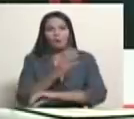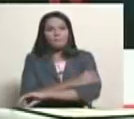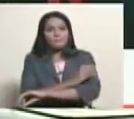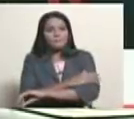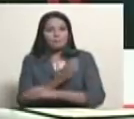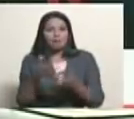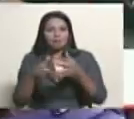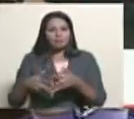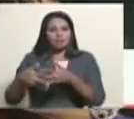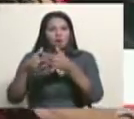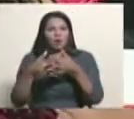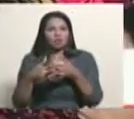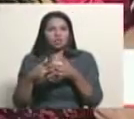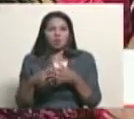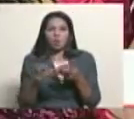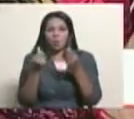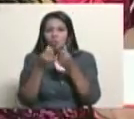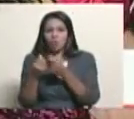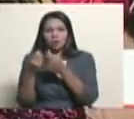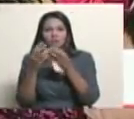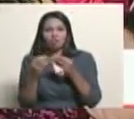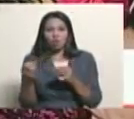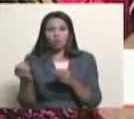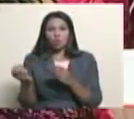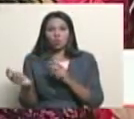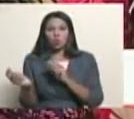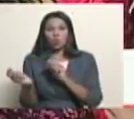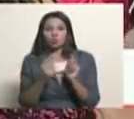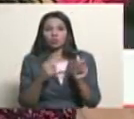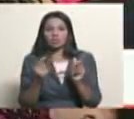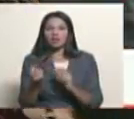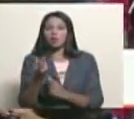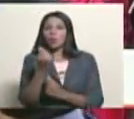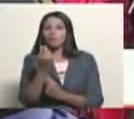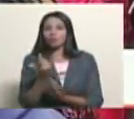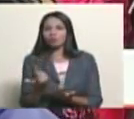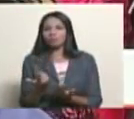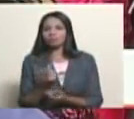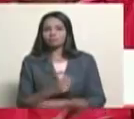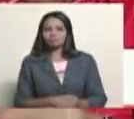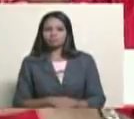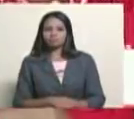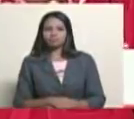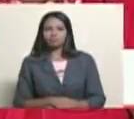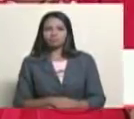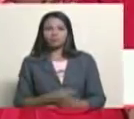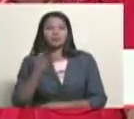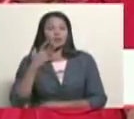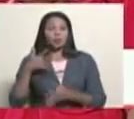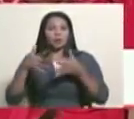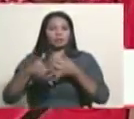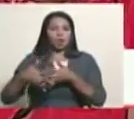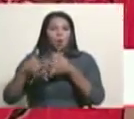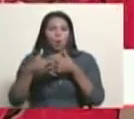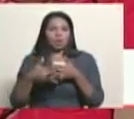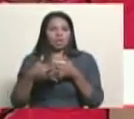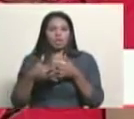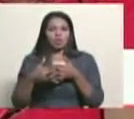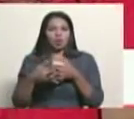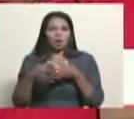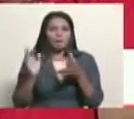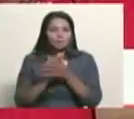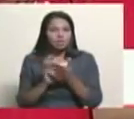del gobierno de Estados Unidos. ¿Cuánto vale cada Twitter? ¿Ustedes se han preguntado eso? Si en Estados Unidos,